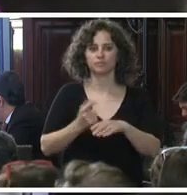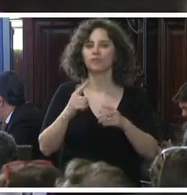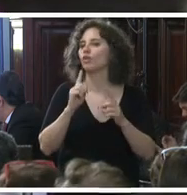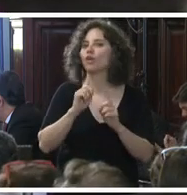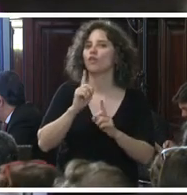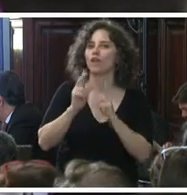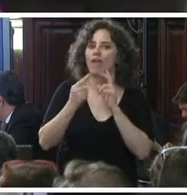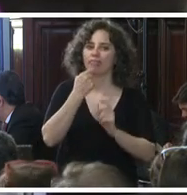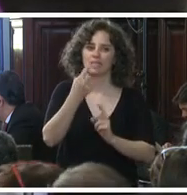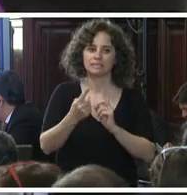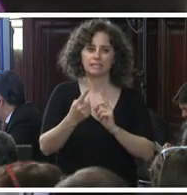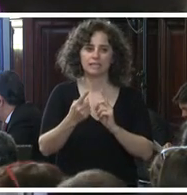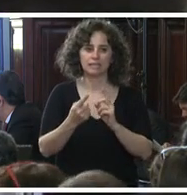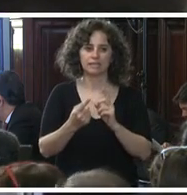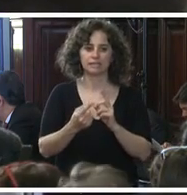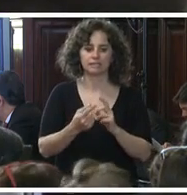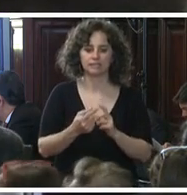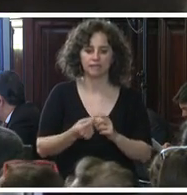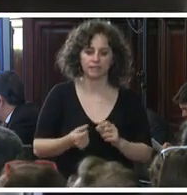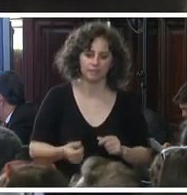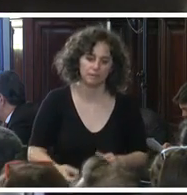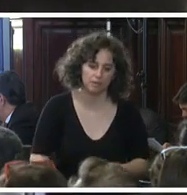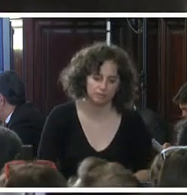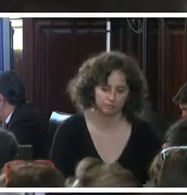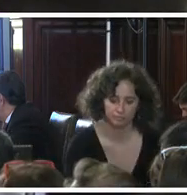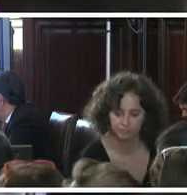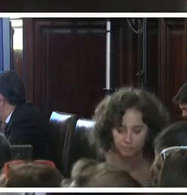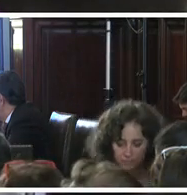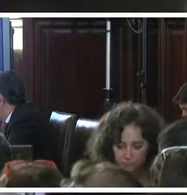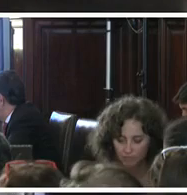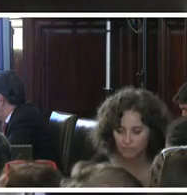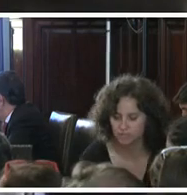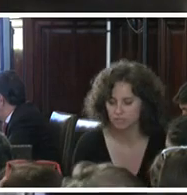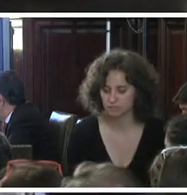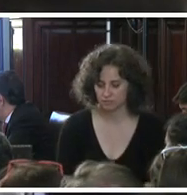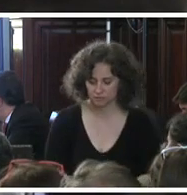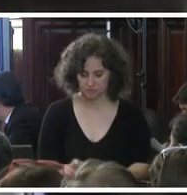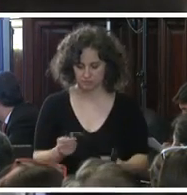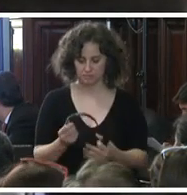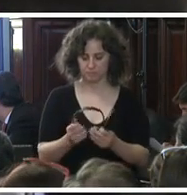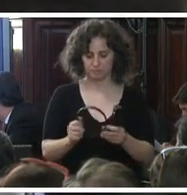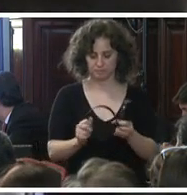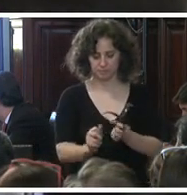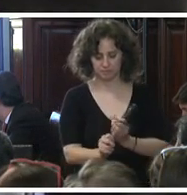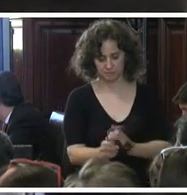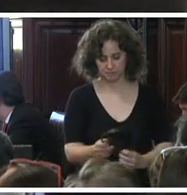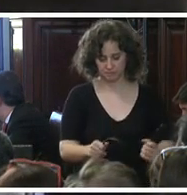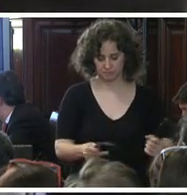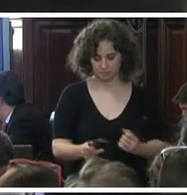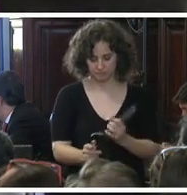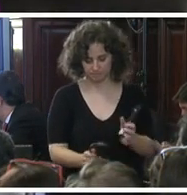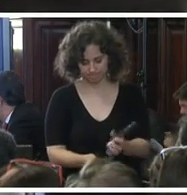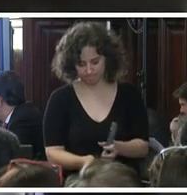belong with me' ver el fútbol y agitada han están dentro de